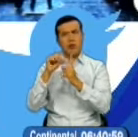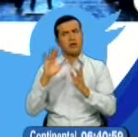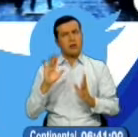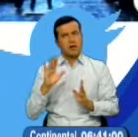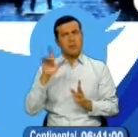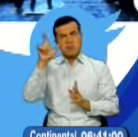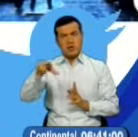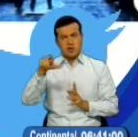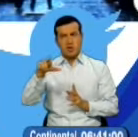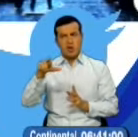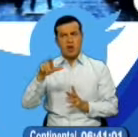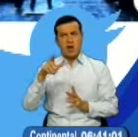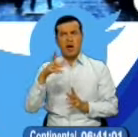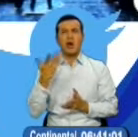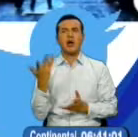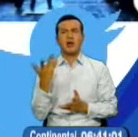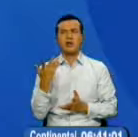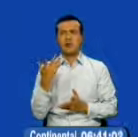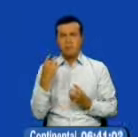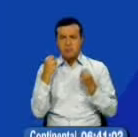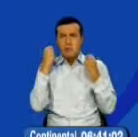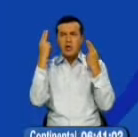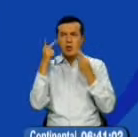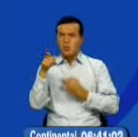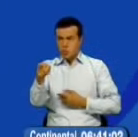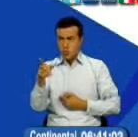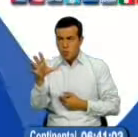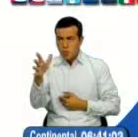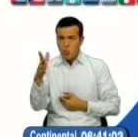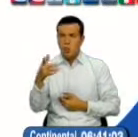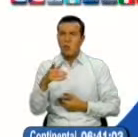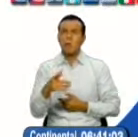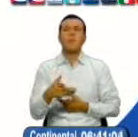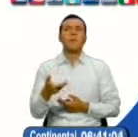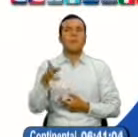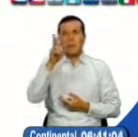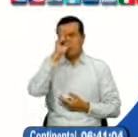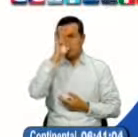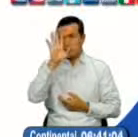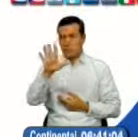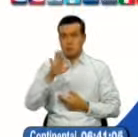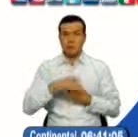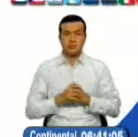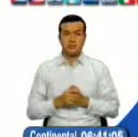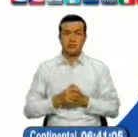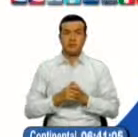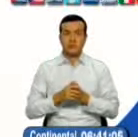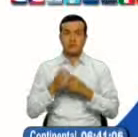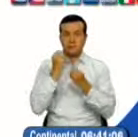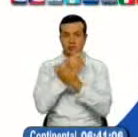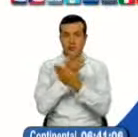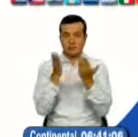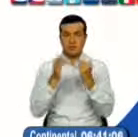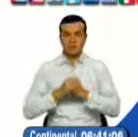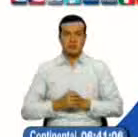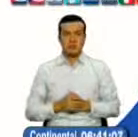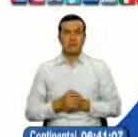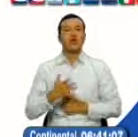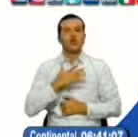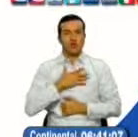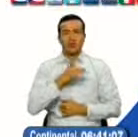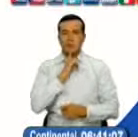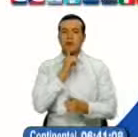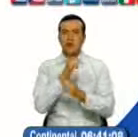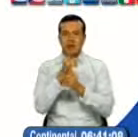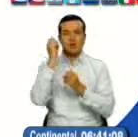al cobarde que me golpeó. Fin del comunicado. El usuario de la cuenta Redes Unidas contestó a Caicedo en los siguientes términos. Yo estuve